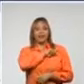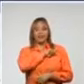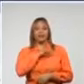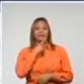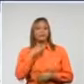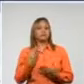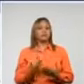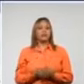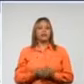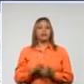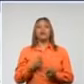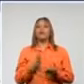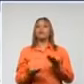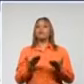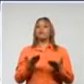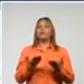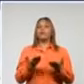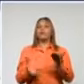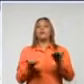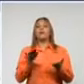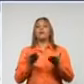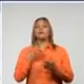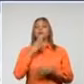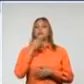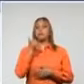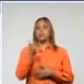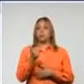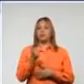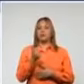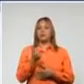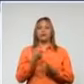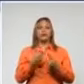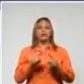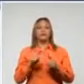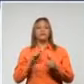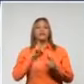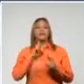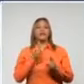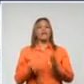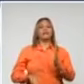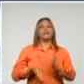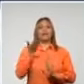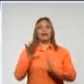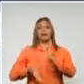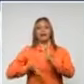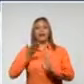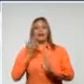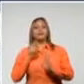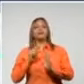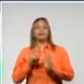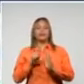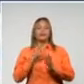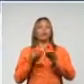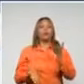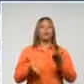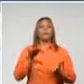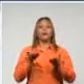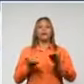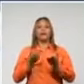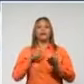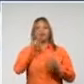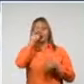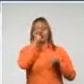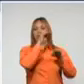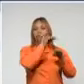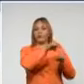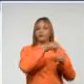tuvimos también un balance positivo desde el punto de vista de las altas comparadas con los ingresos,